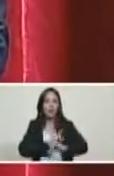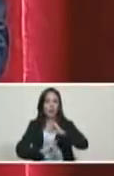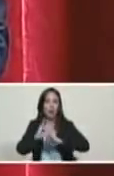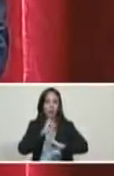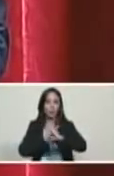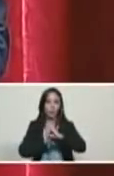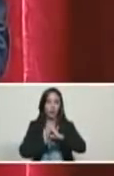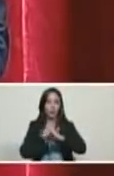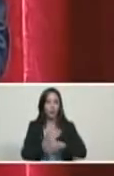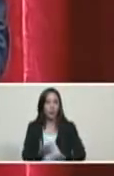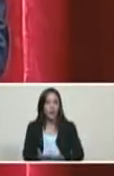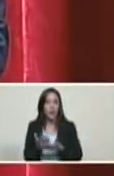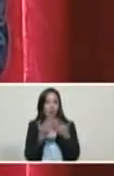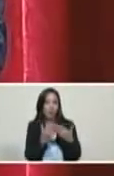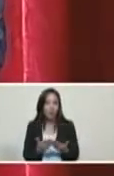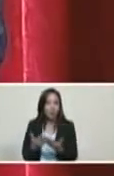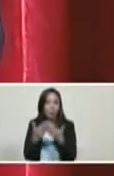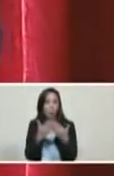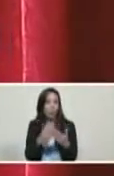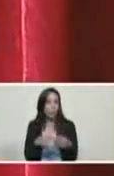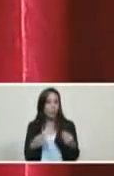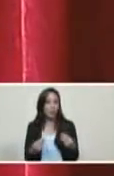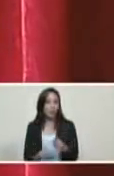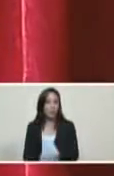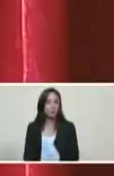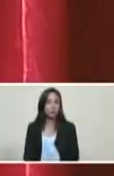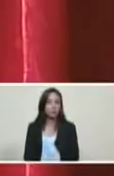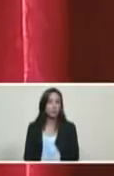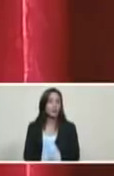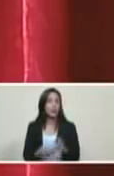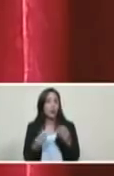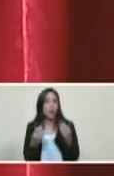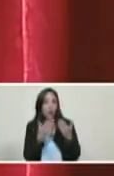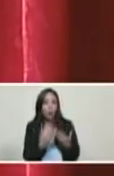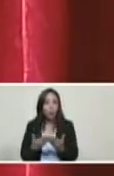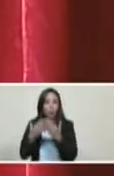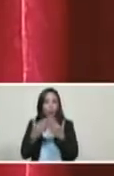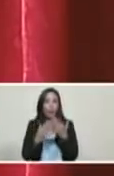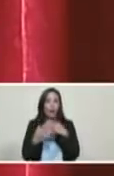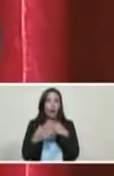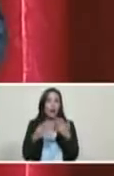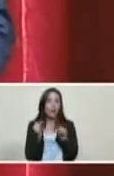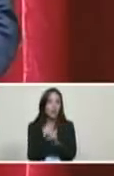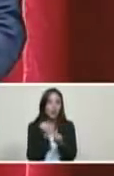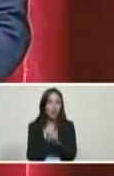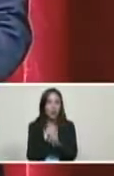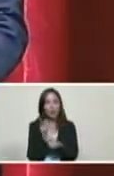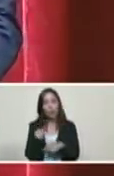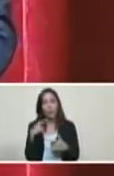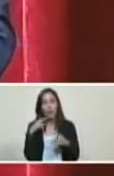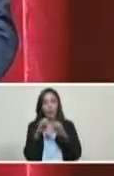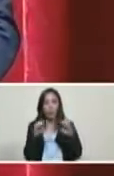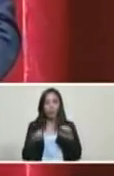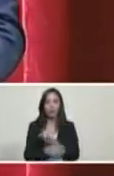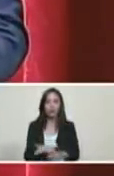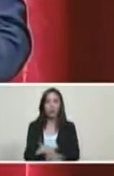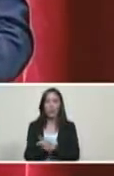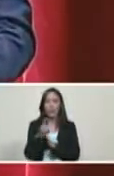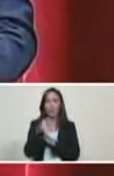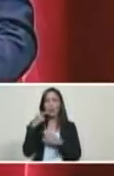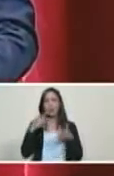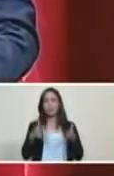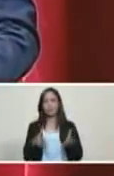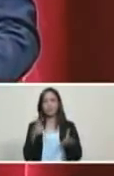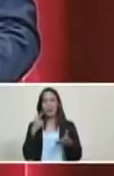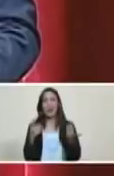de estudios para la educación y la acción. Nunca nos quedemos en el centro